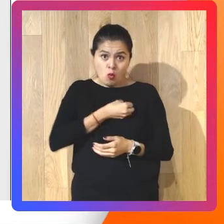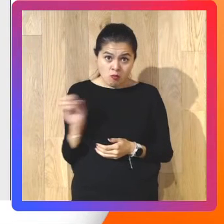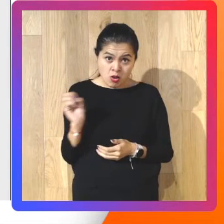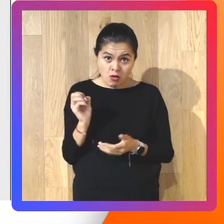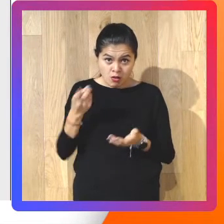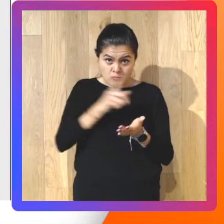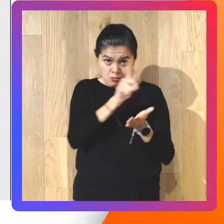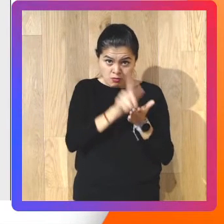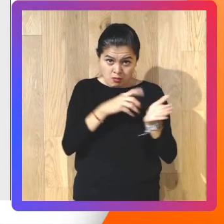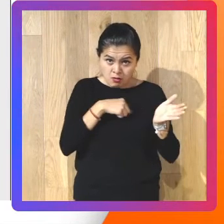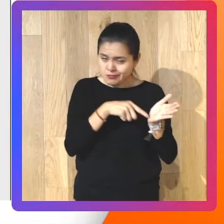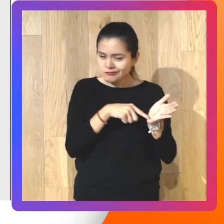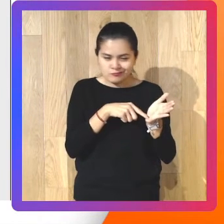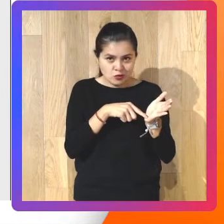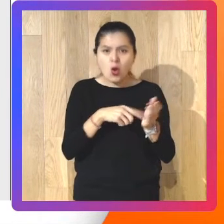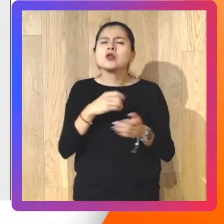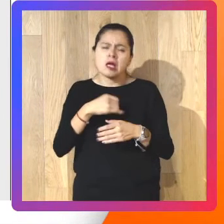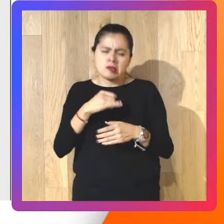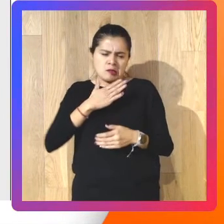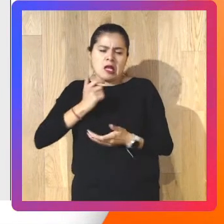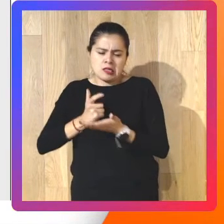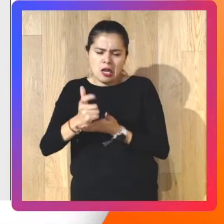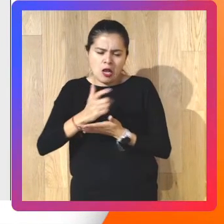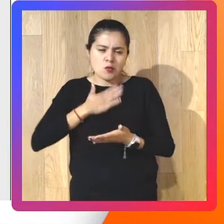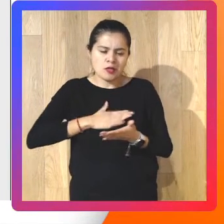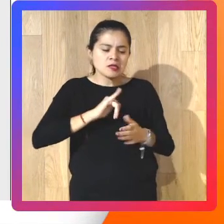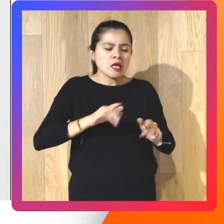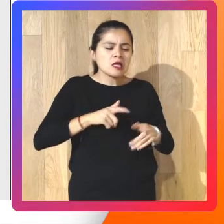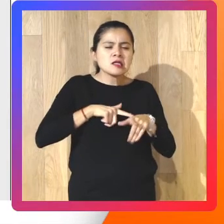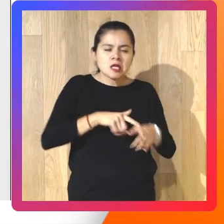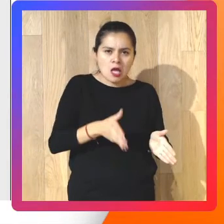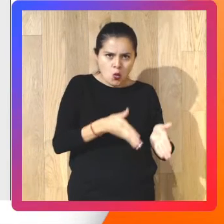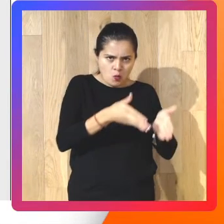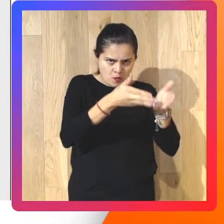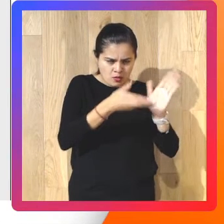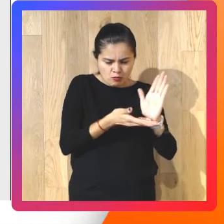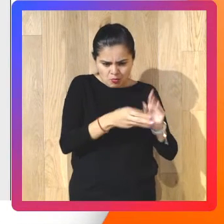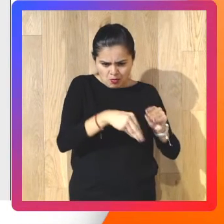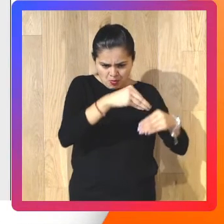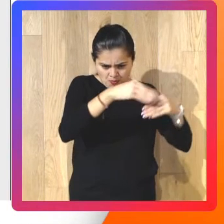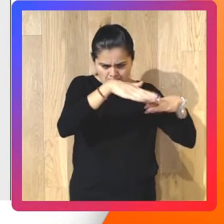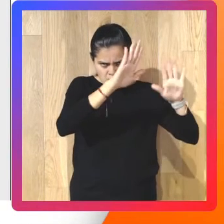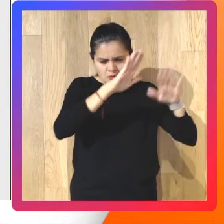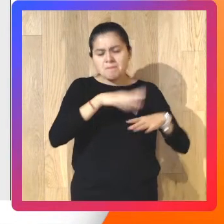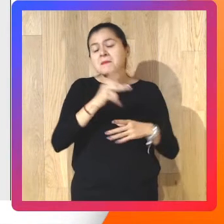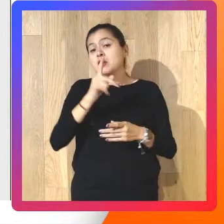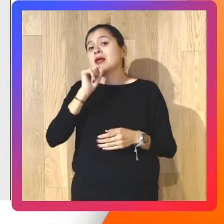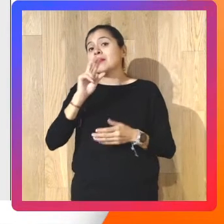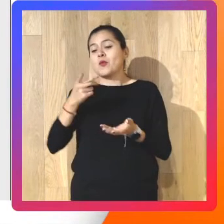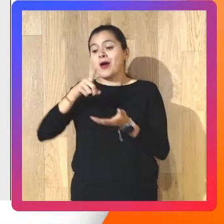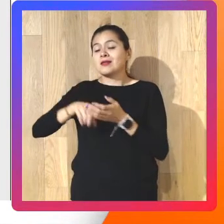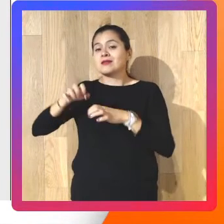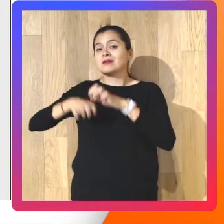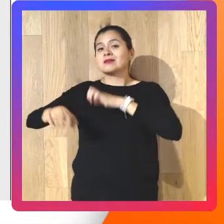seguir empujando, porque el salario mínimo hay que seguirlo además aumentando. También incluir en la reputación positiva de una